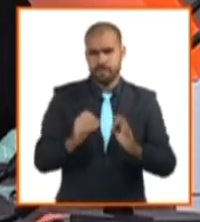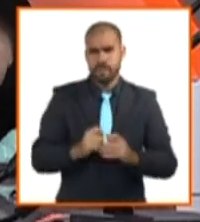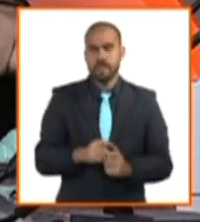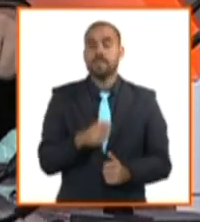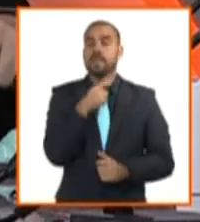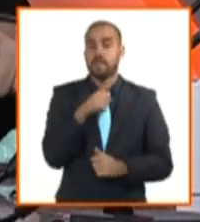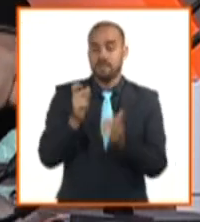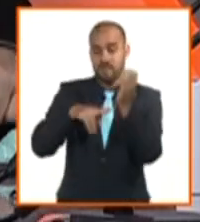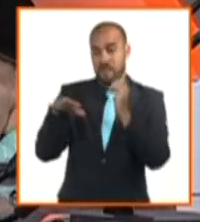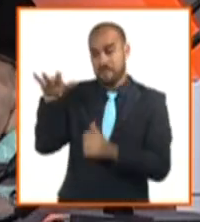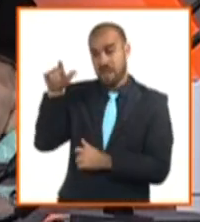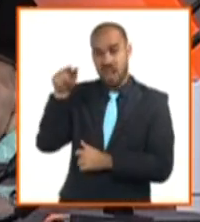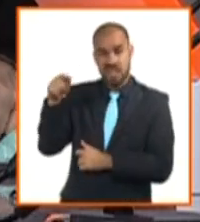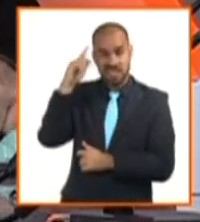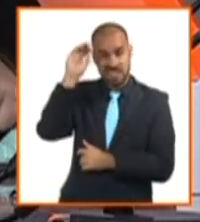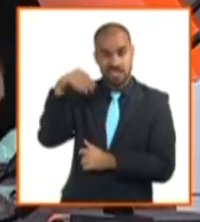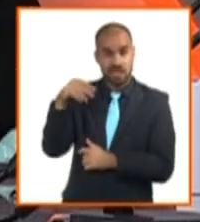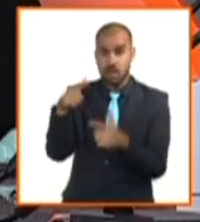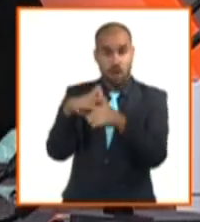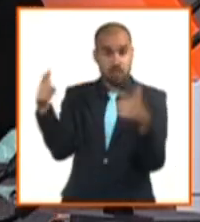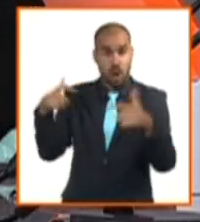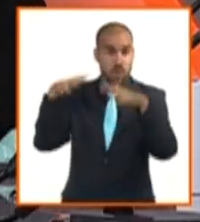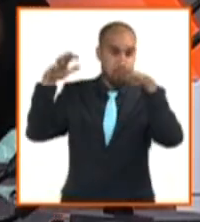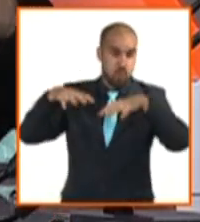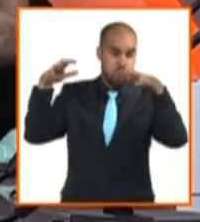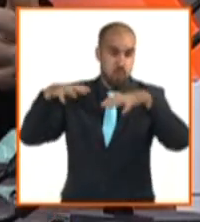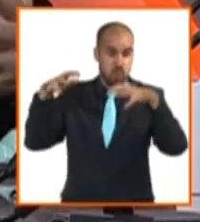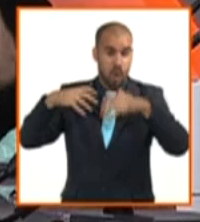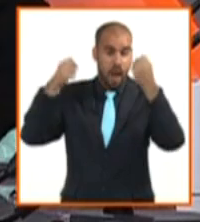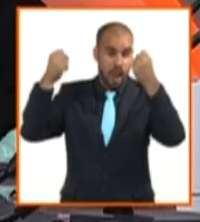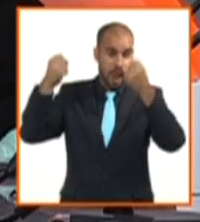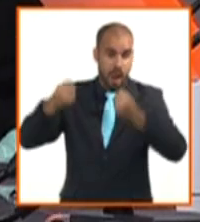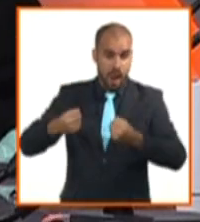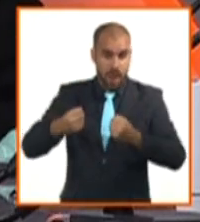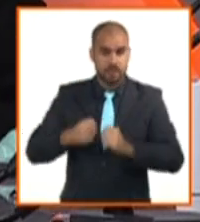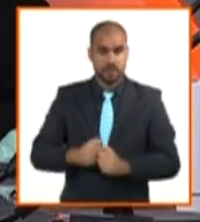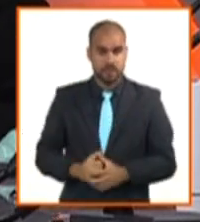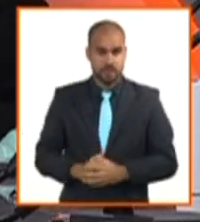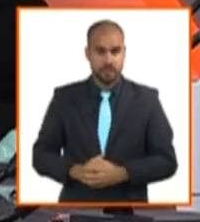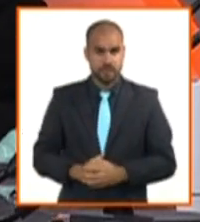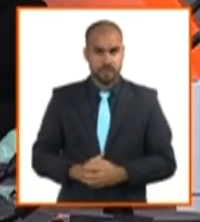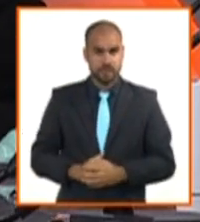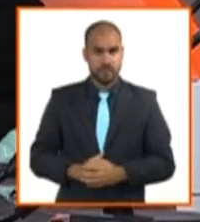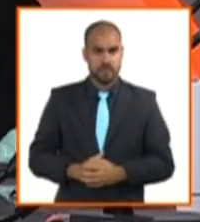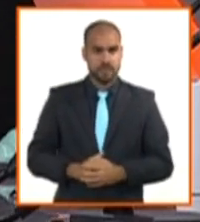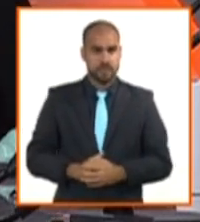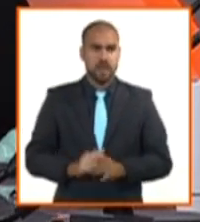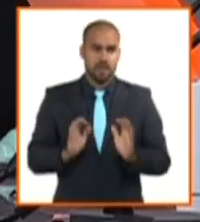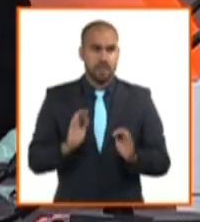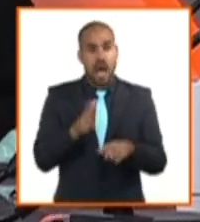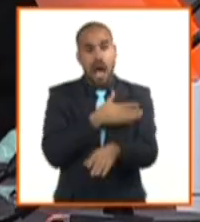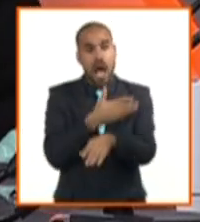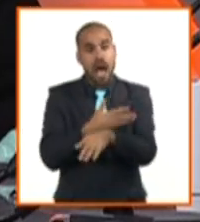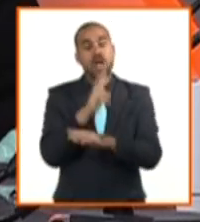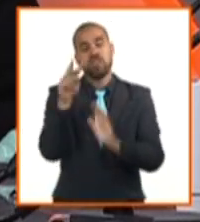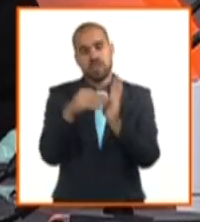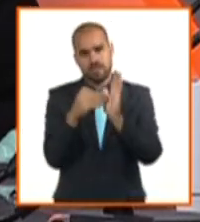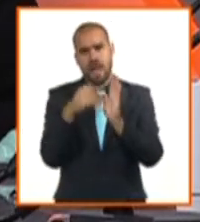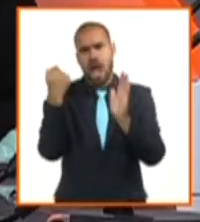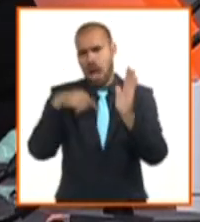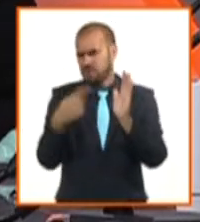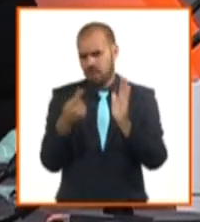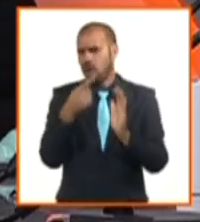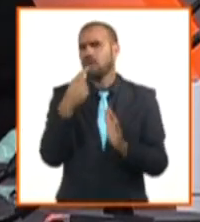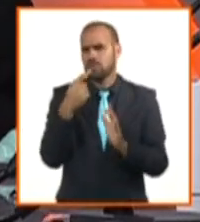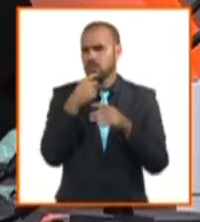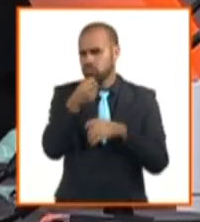que hasta ahora tiene más acumulado la lluvia según veíamos en el reporte hasta las 2 de la tarde y por eso vamos hasta allá para